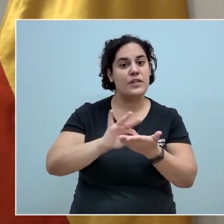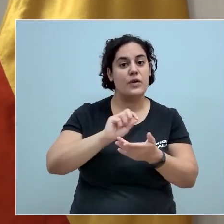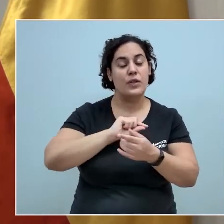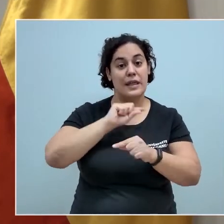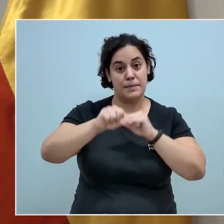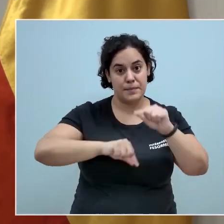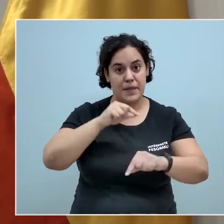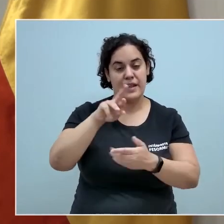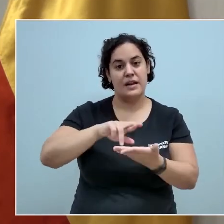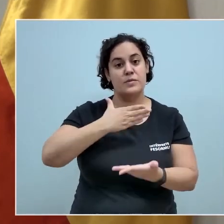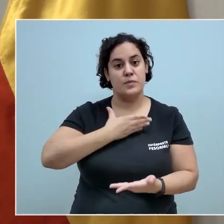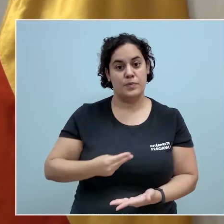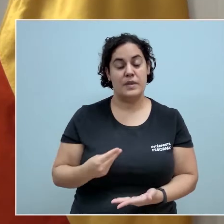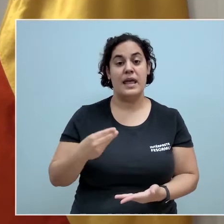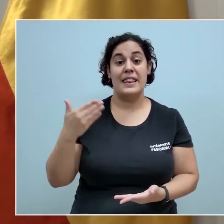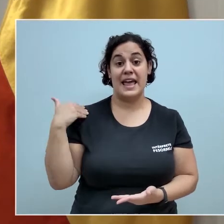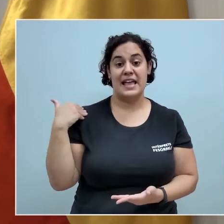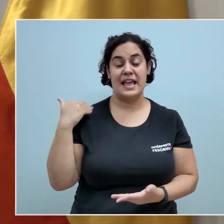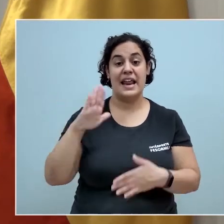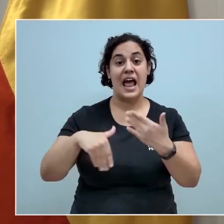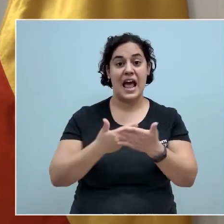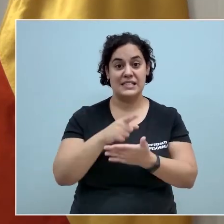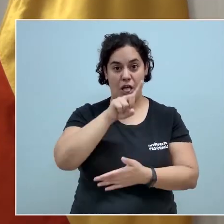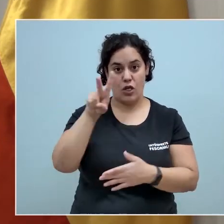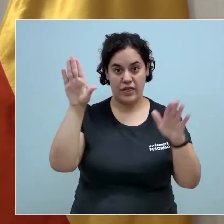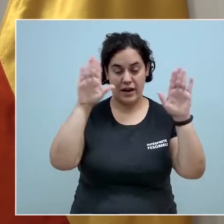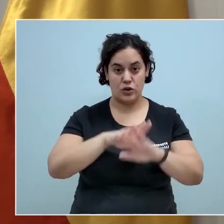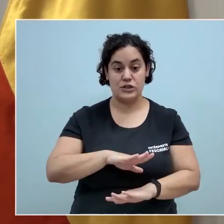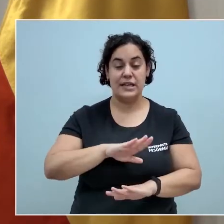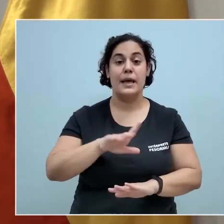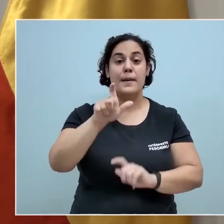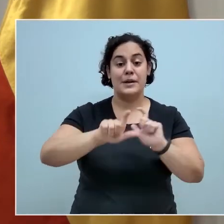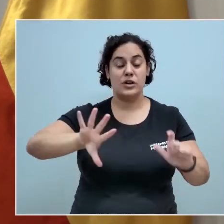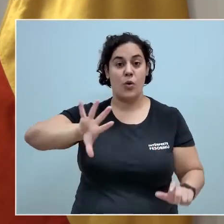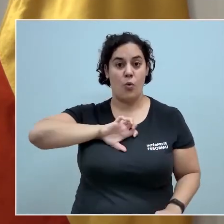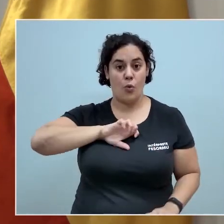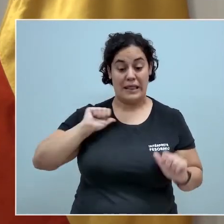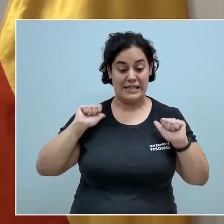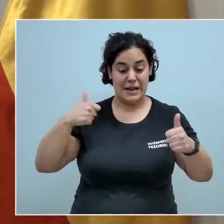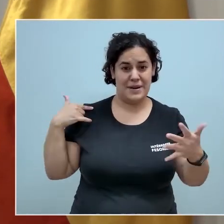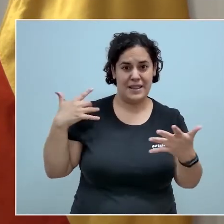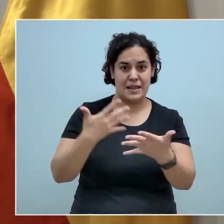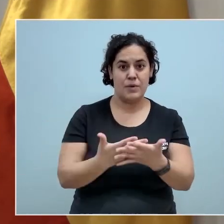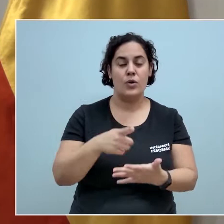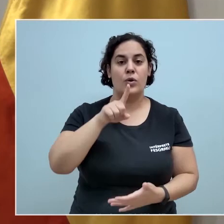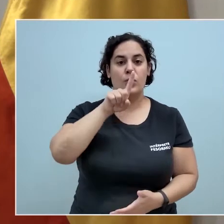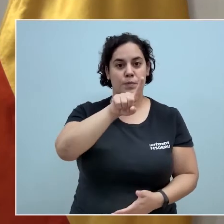región de Murcia de ayer a las 23:59 horas. El número de afectados total desde el inicio del brote asciende